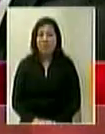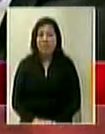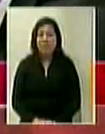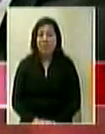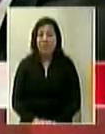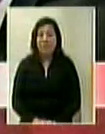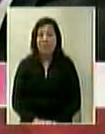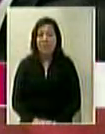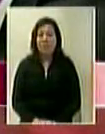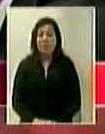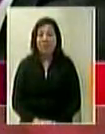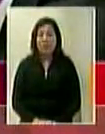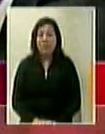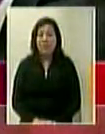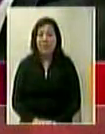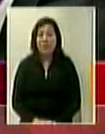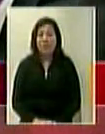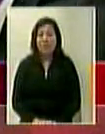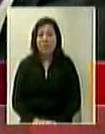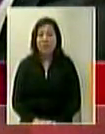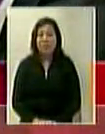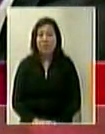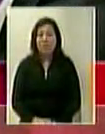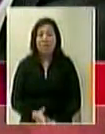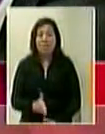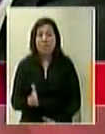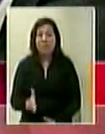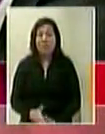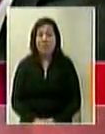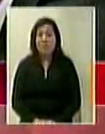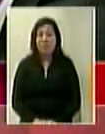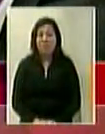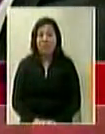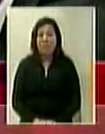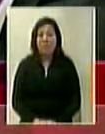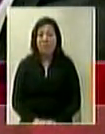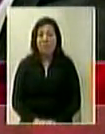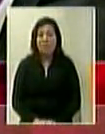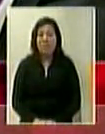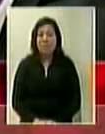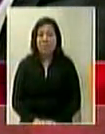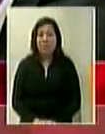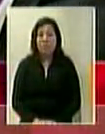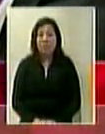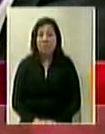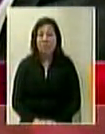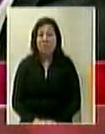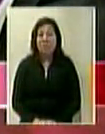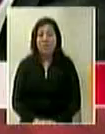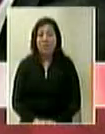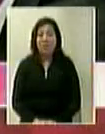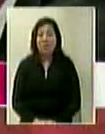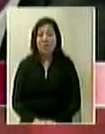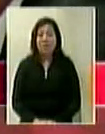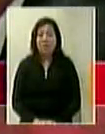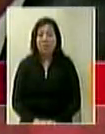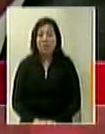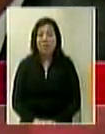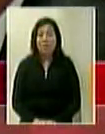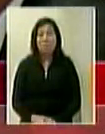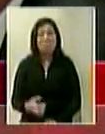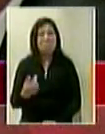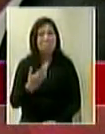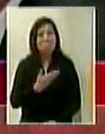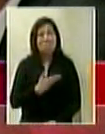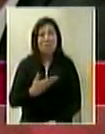vía que se va a Ancón hasta entrar a Piedras Gordas hay un tremendo espacio abandonado, estimados colegas. Y los padres